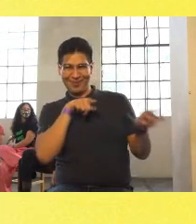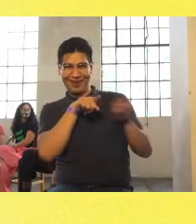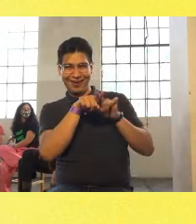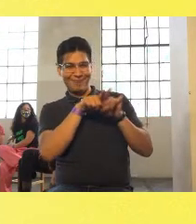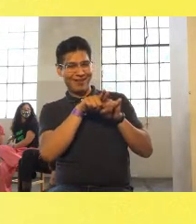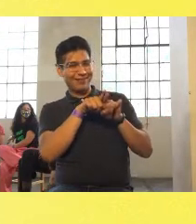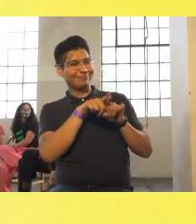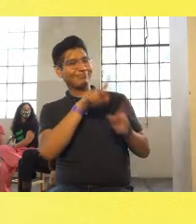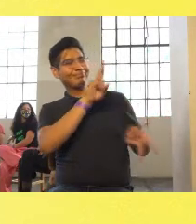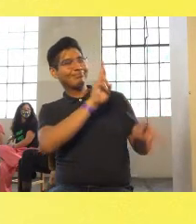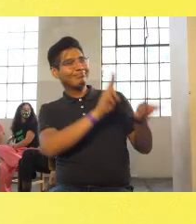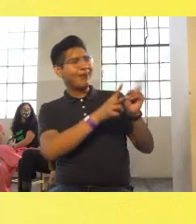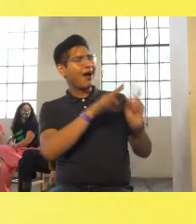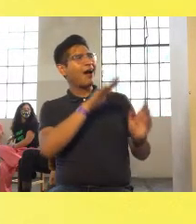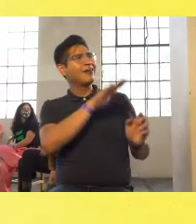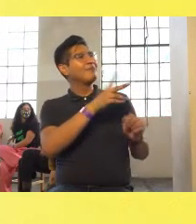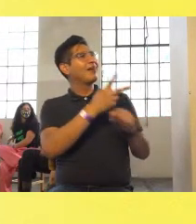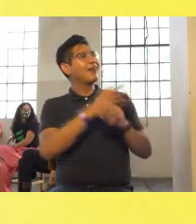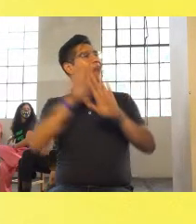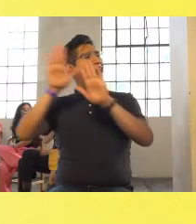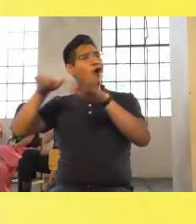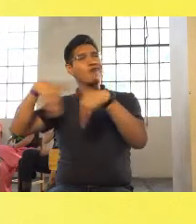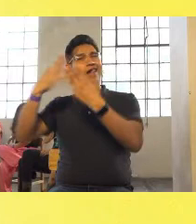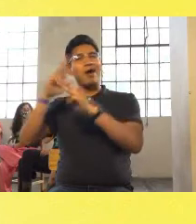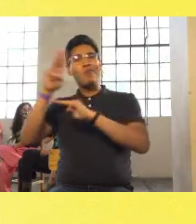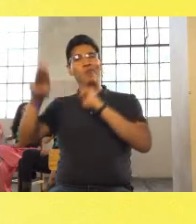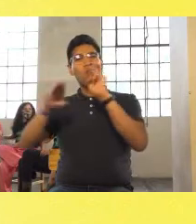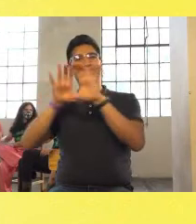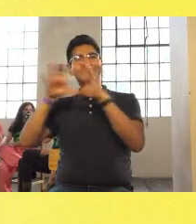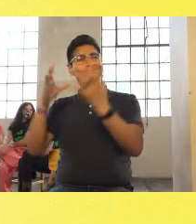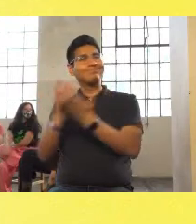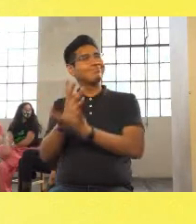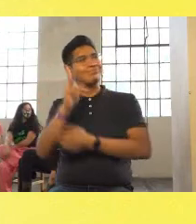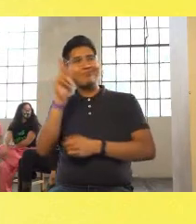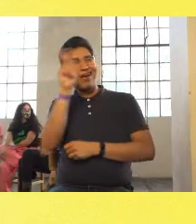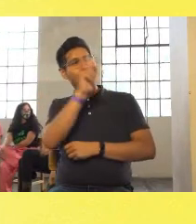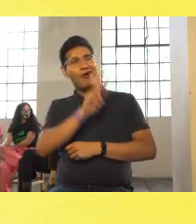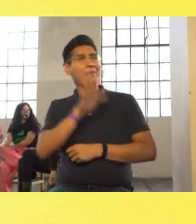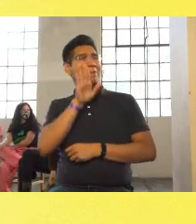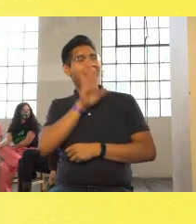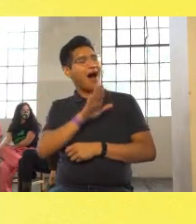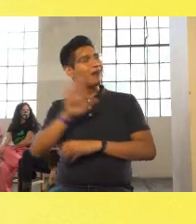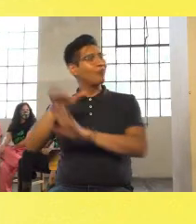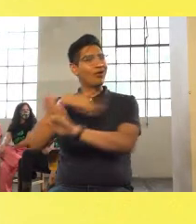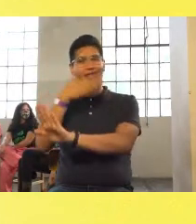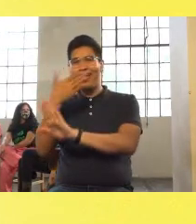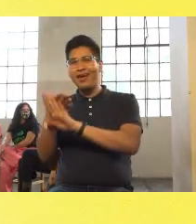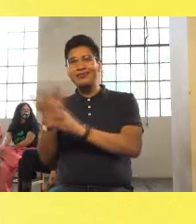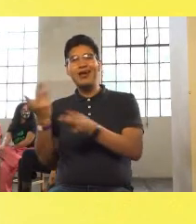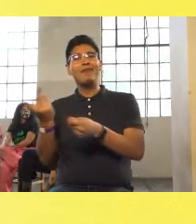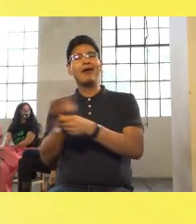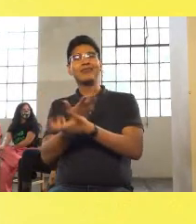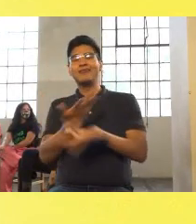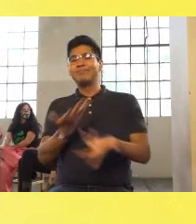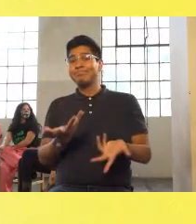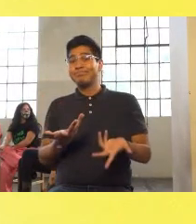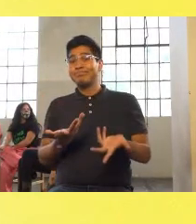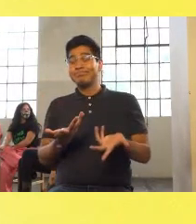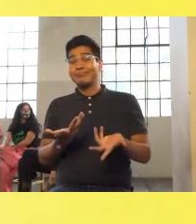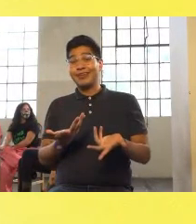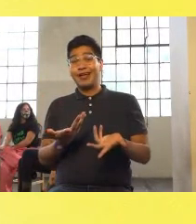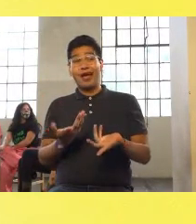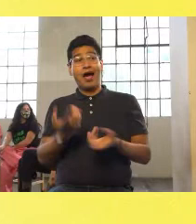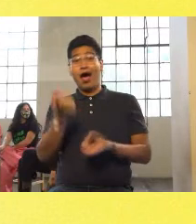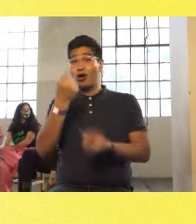sea, el mundo está del carajo, ¿no? O sea, violencia, inequidad, etcétera, ¿no? Vulnerabilidades, así en muchos